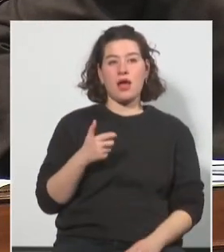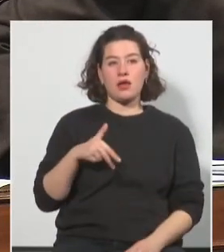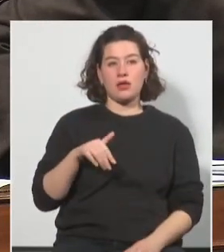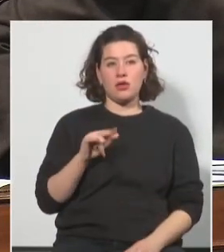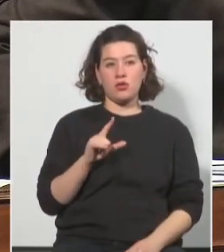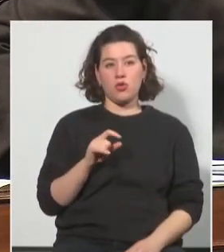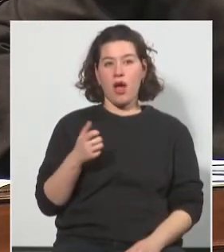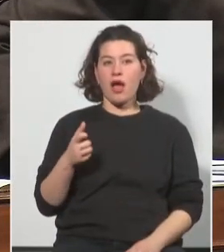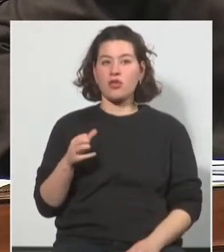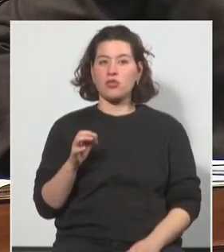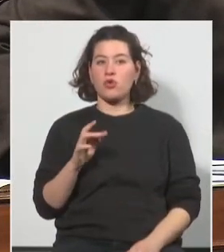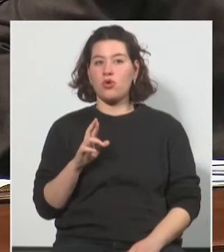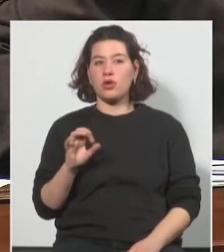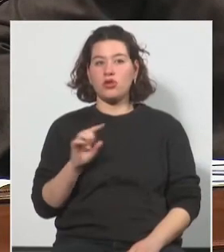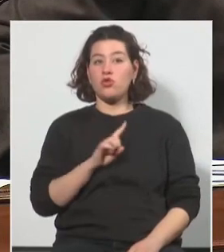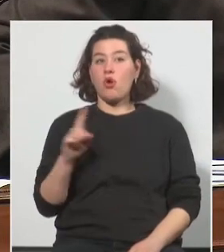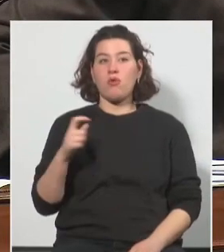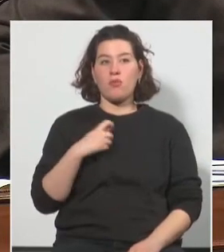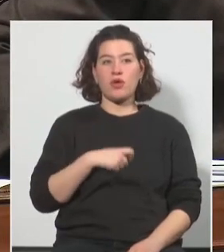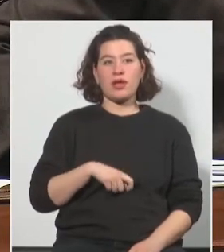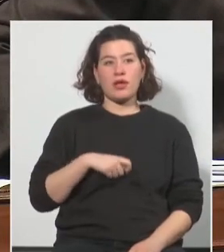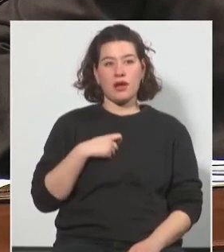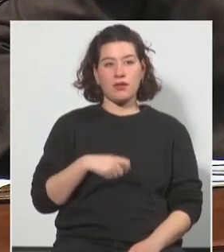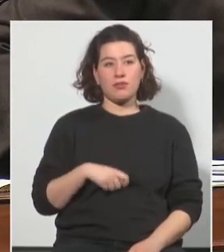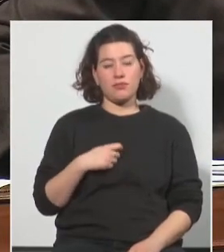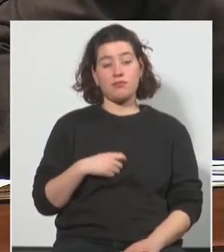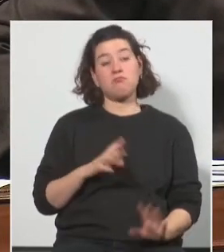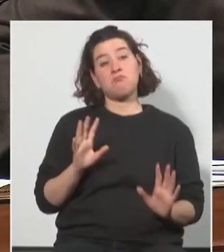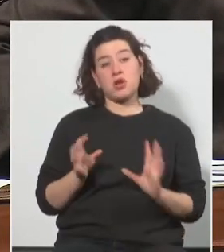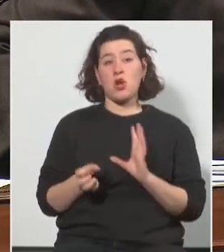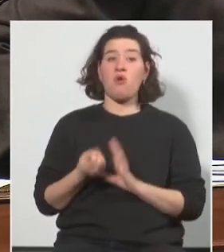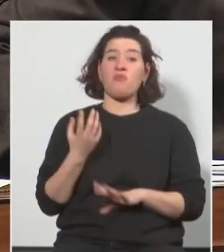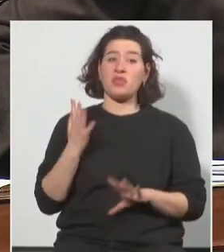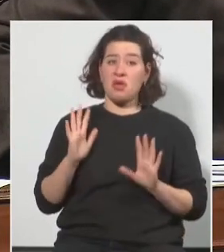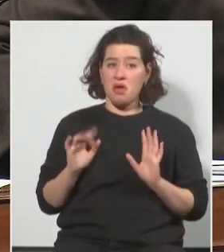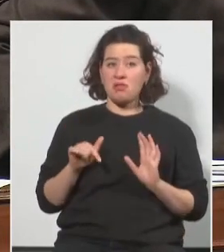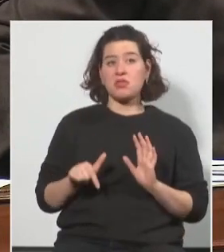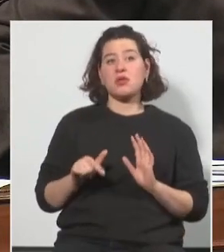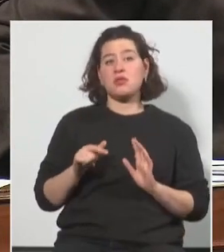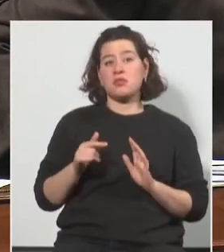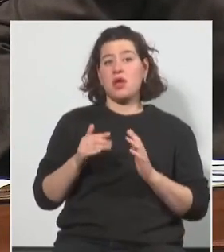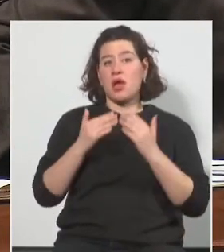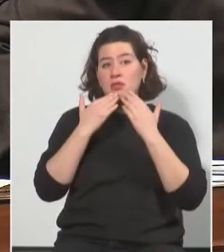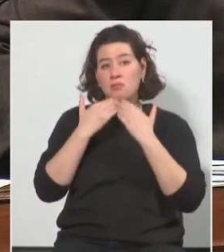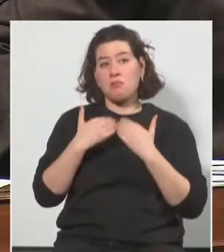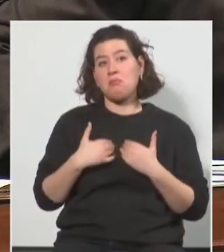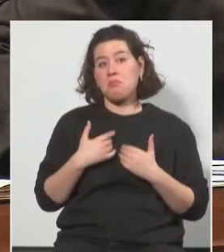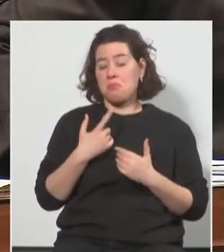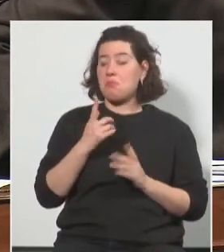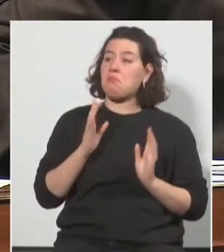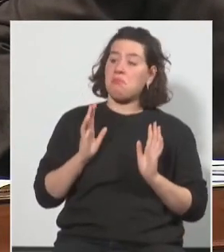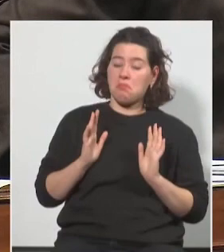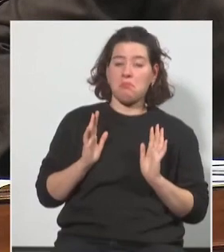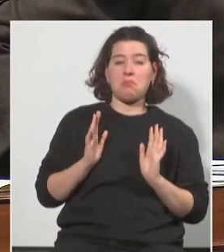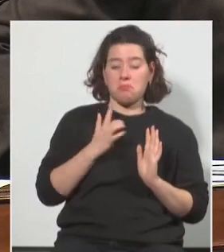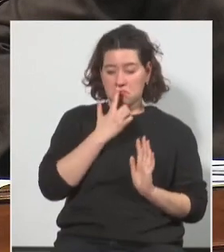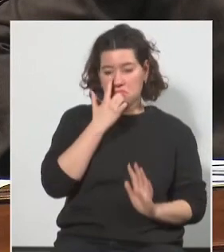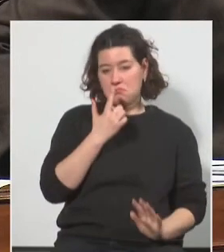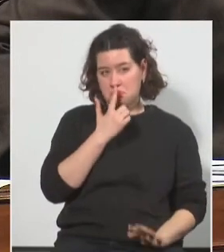por Mujica. Fue por lo menos una novedad de esta interpelación para mí.